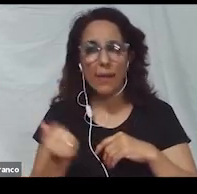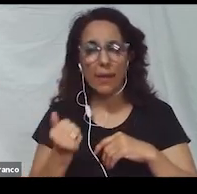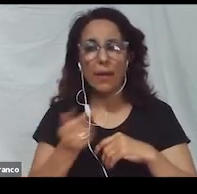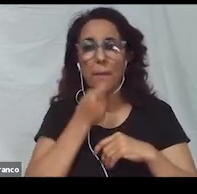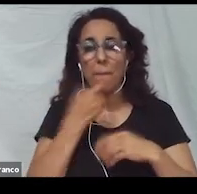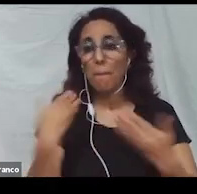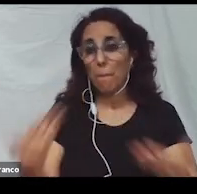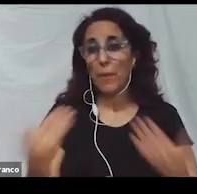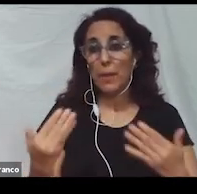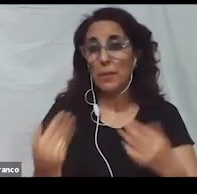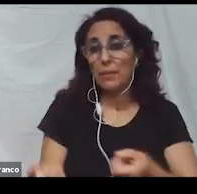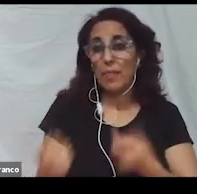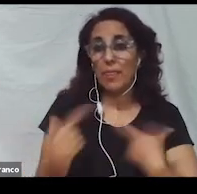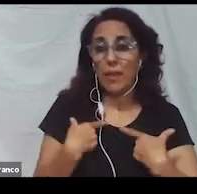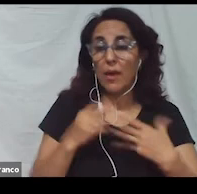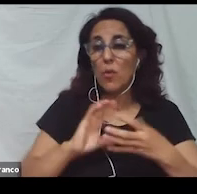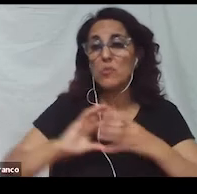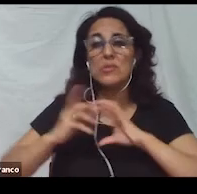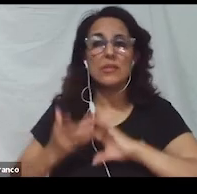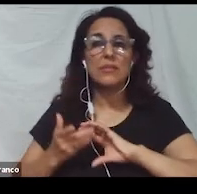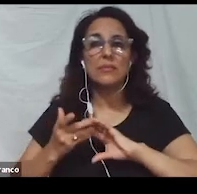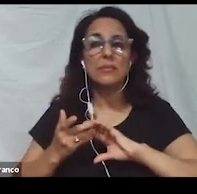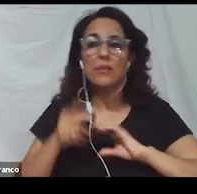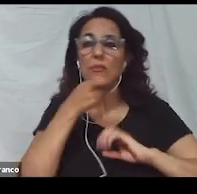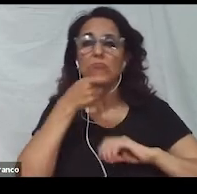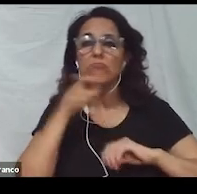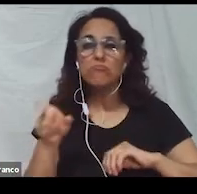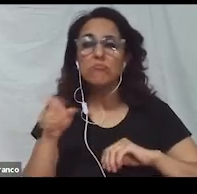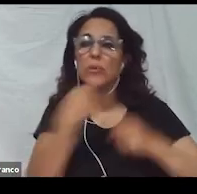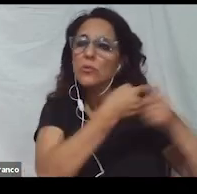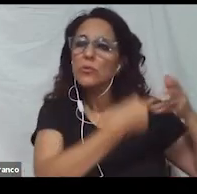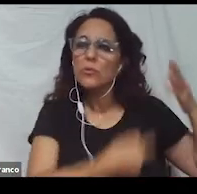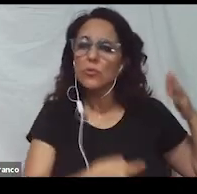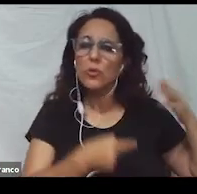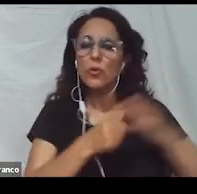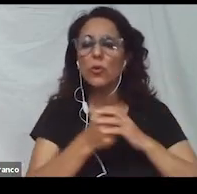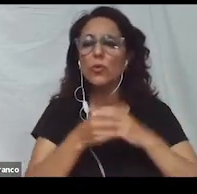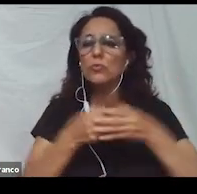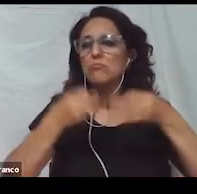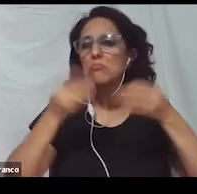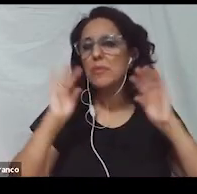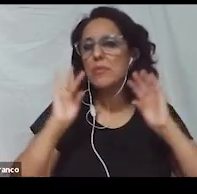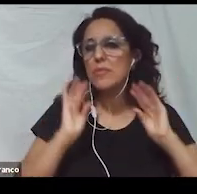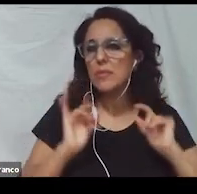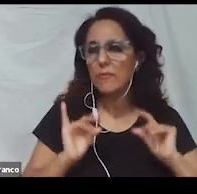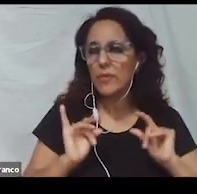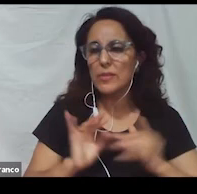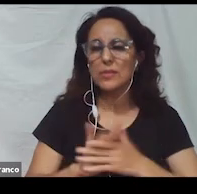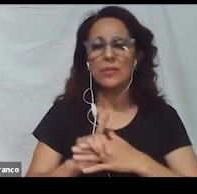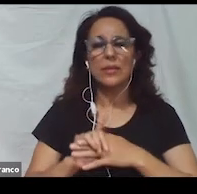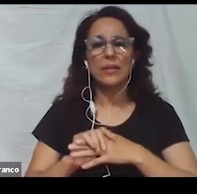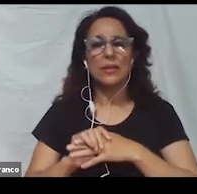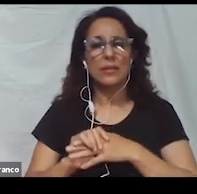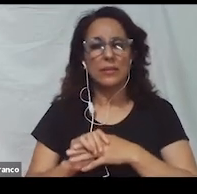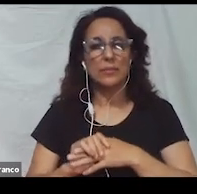nos va a permitir es darle un sentido semántico a todos los elementos que sean complejos en